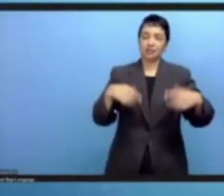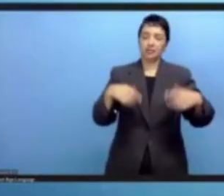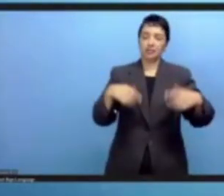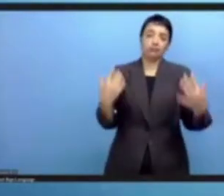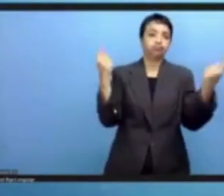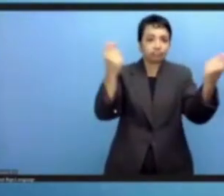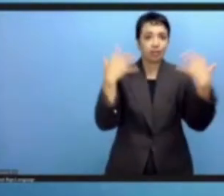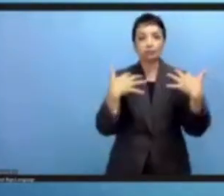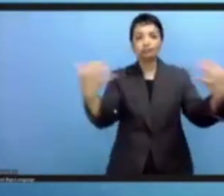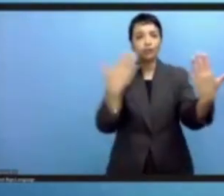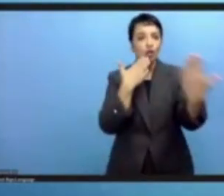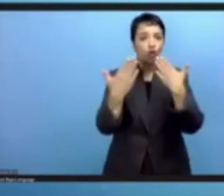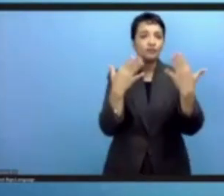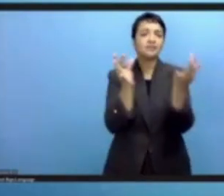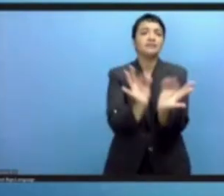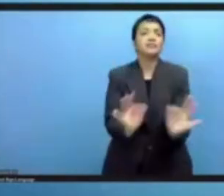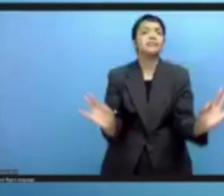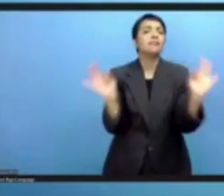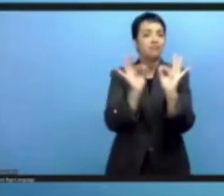tan importante